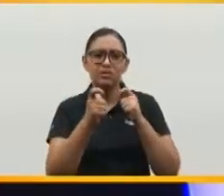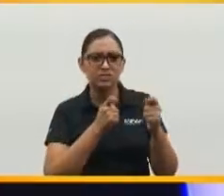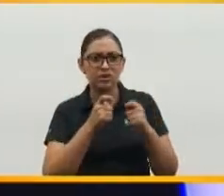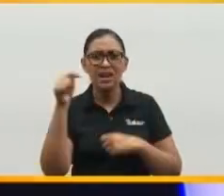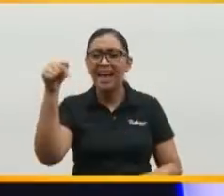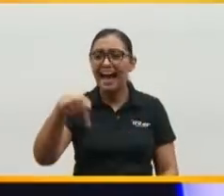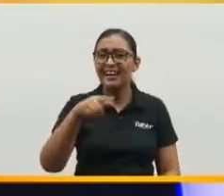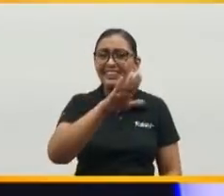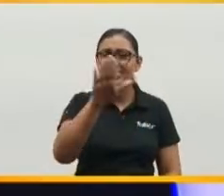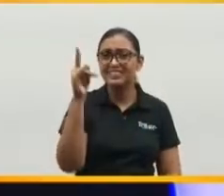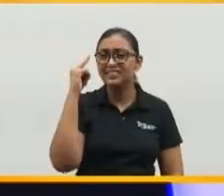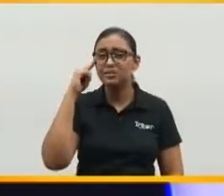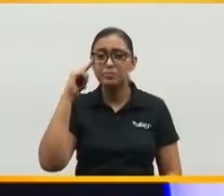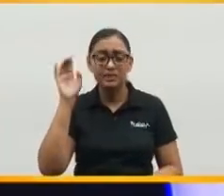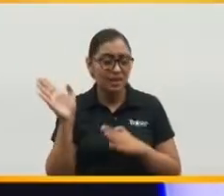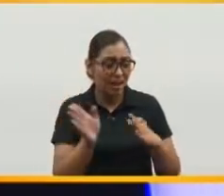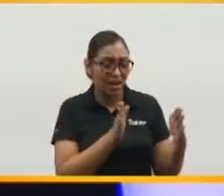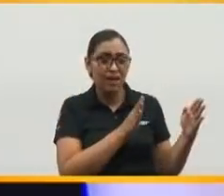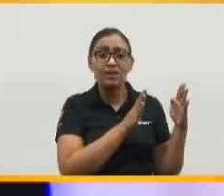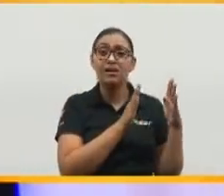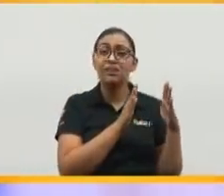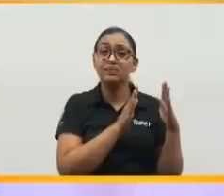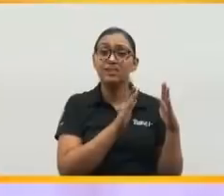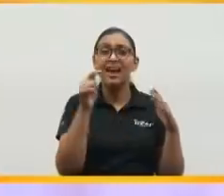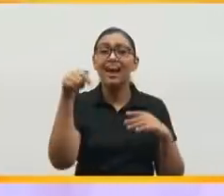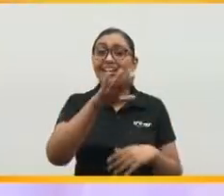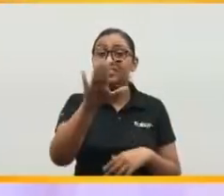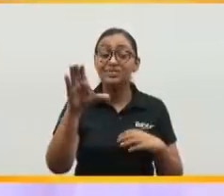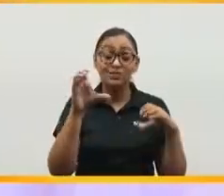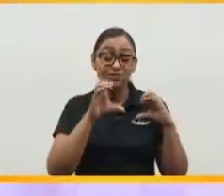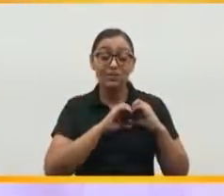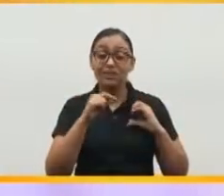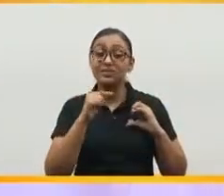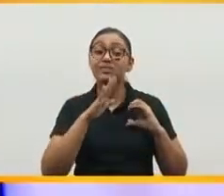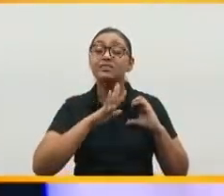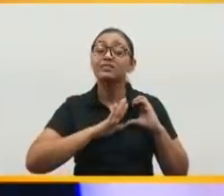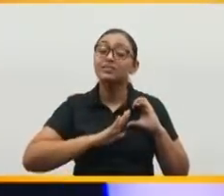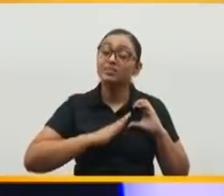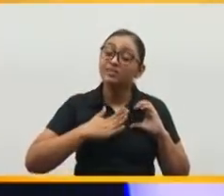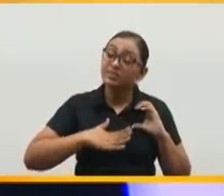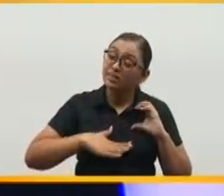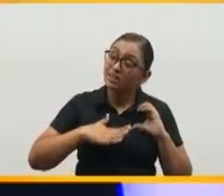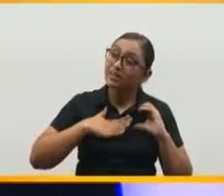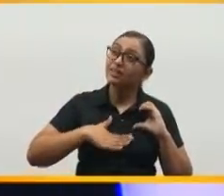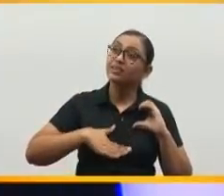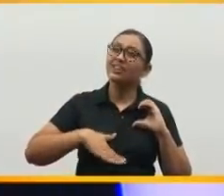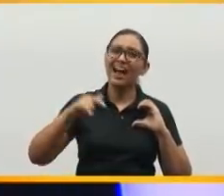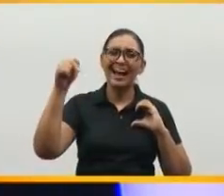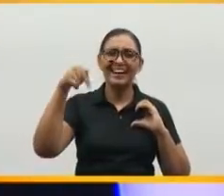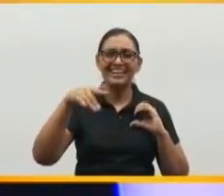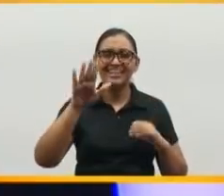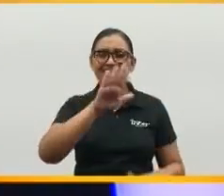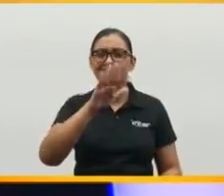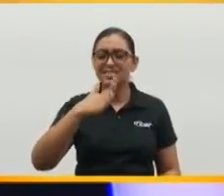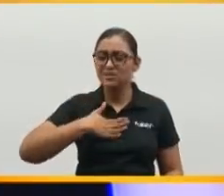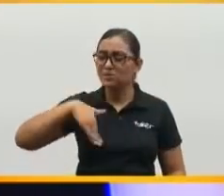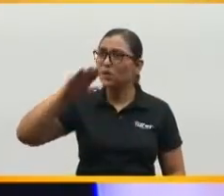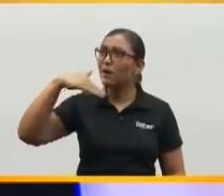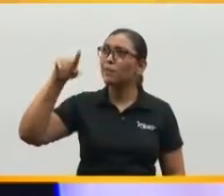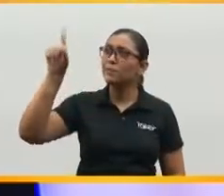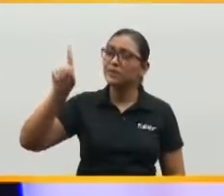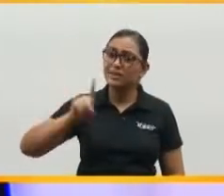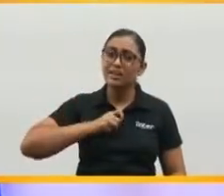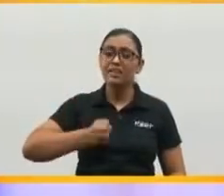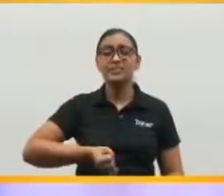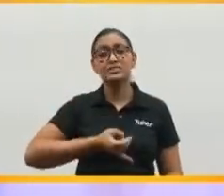aquí. Su corazón se va a calmar aquí. Su espíritu se va a alimentar aquí. Por eso los